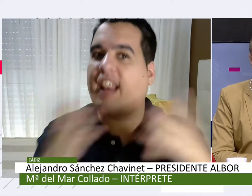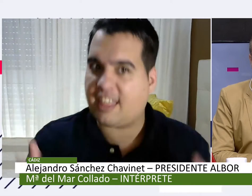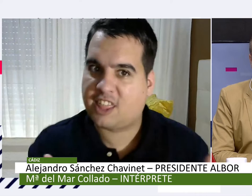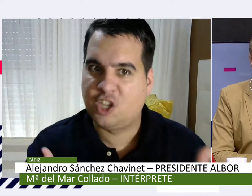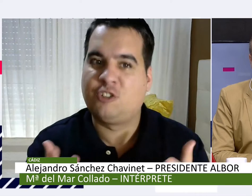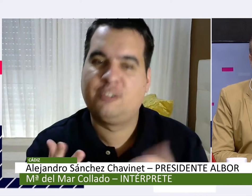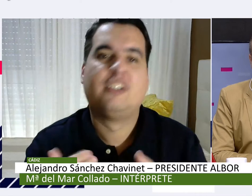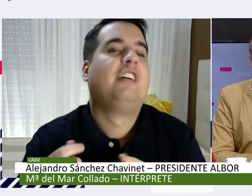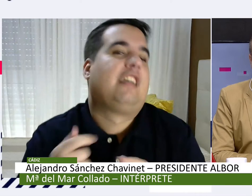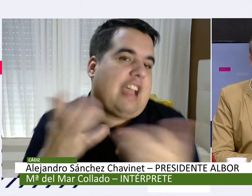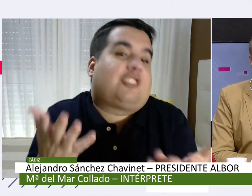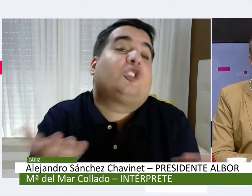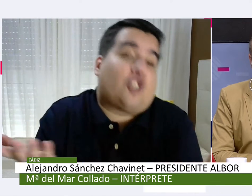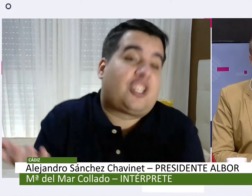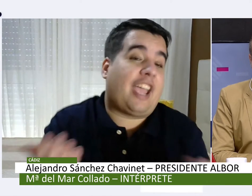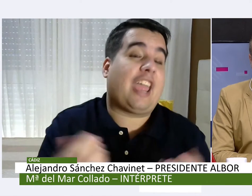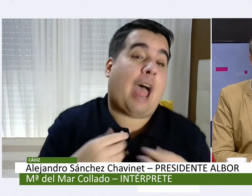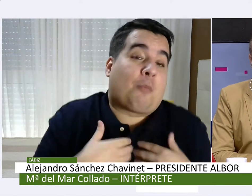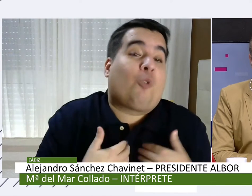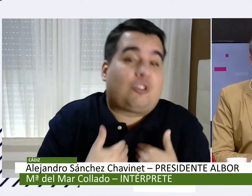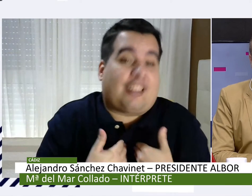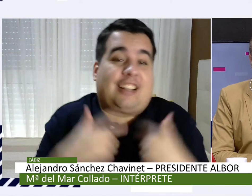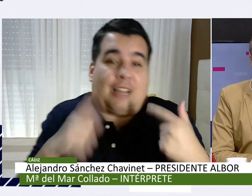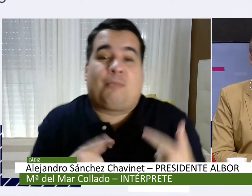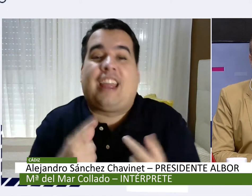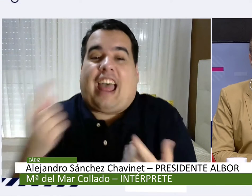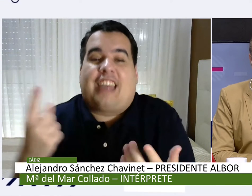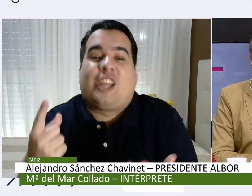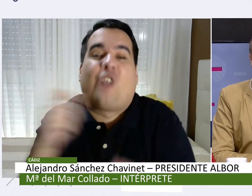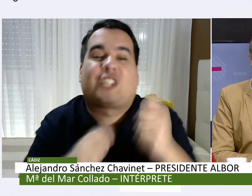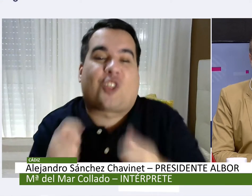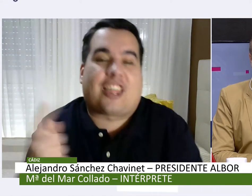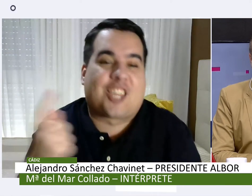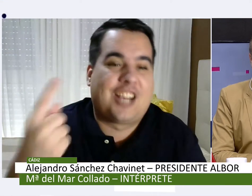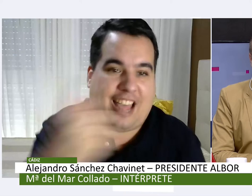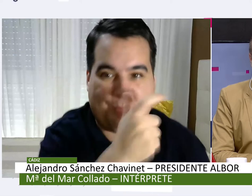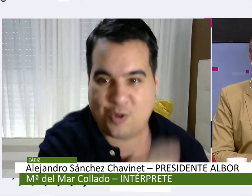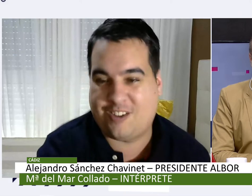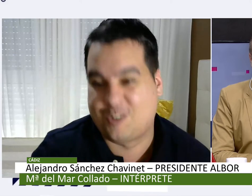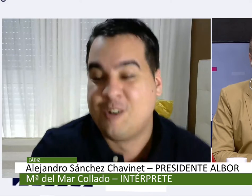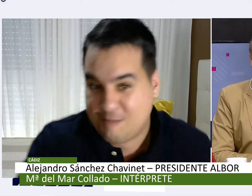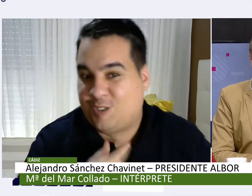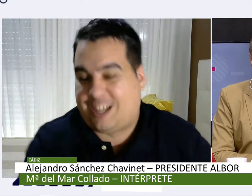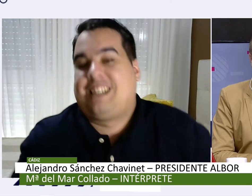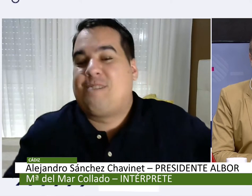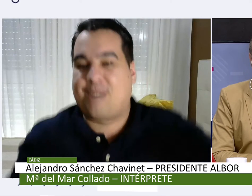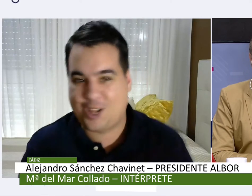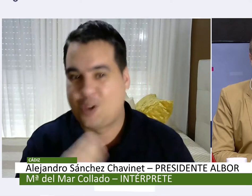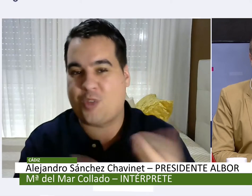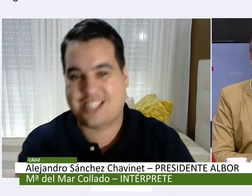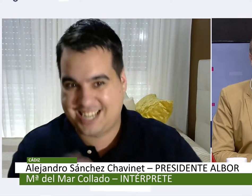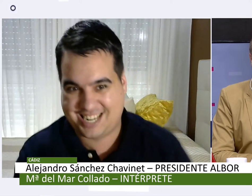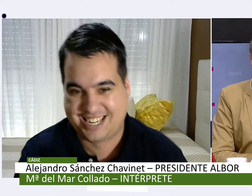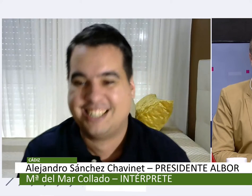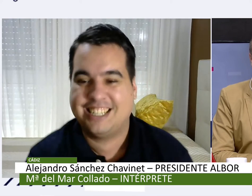una delegación. Yo sé que a mí me gustaría también que haya una asociación cada pueblo. Me gustaría, pero